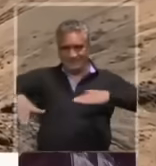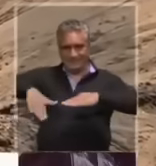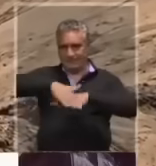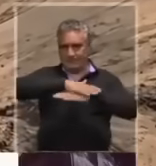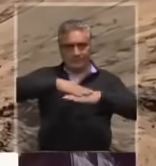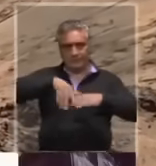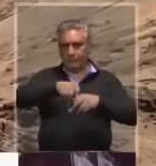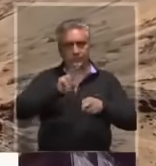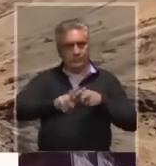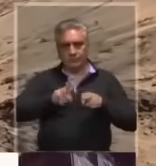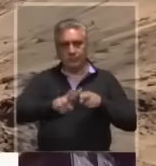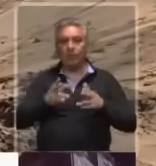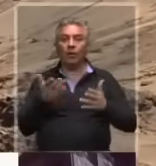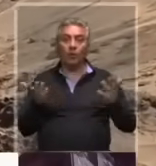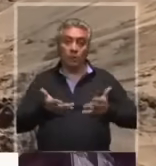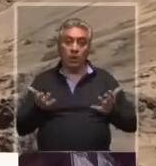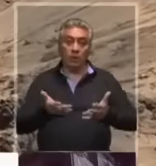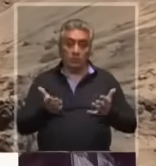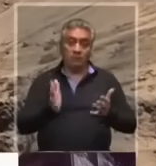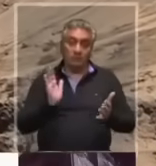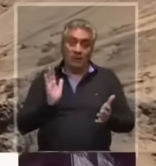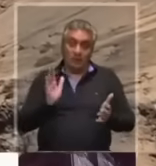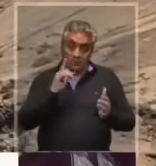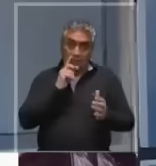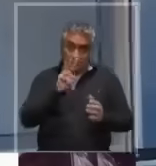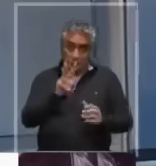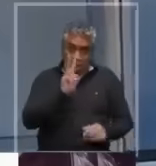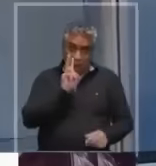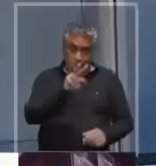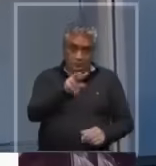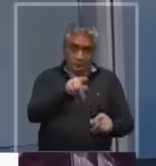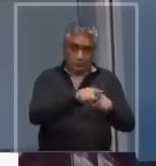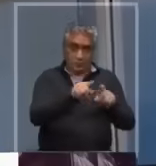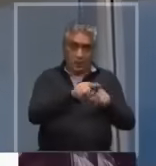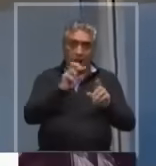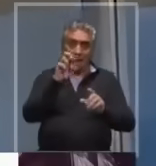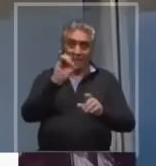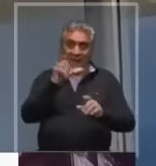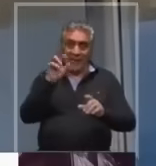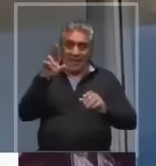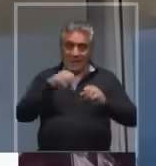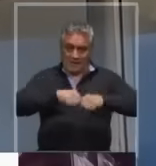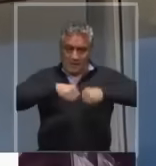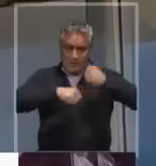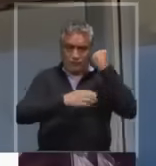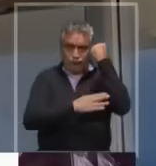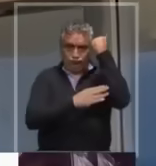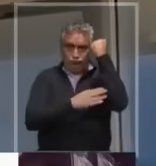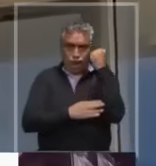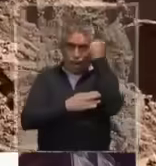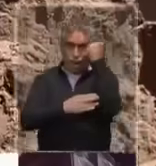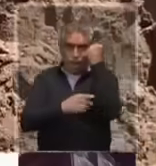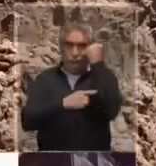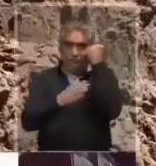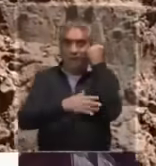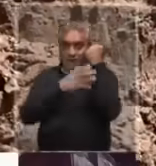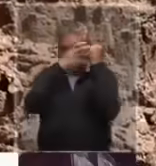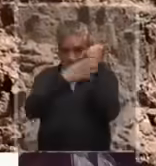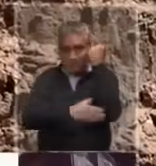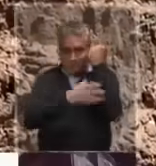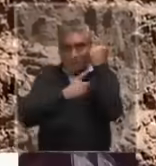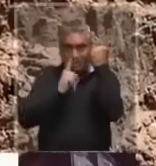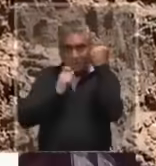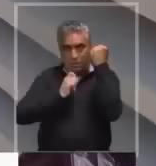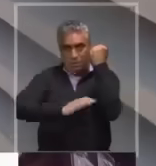situación, porque ya va a empezar a comprometer, si tú te fijas, los pilares de las fundaciones arriba del edificio.